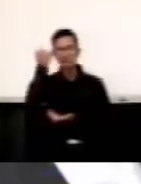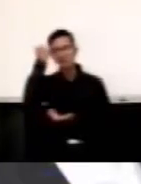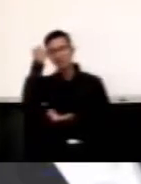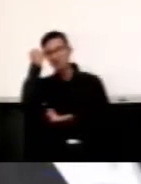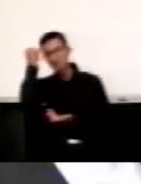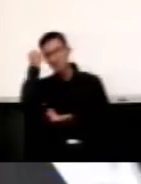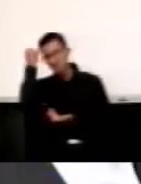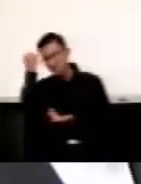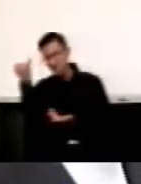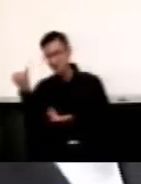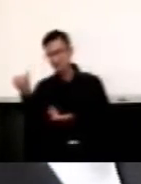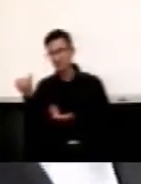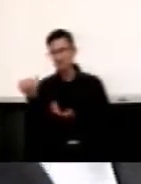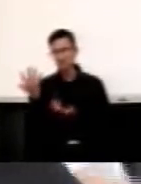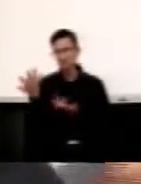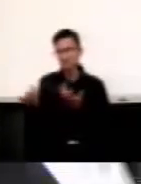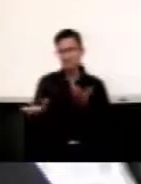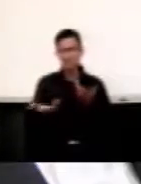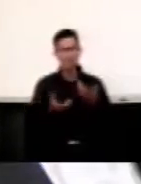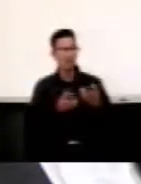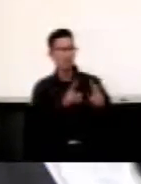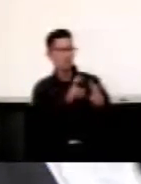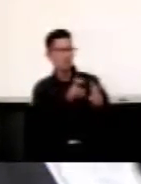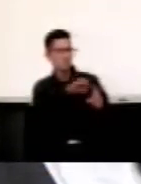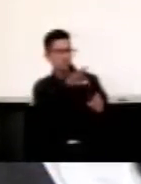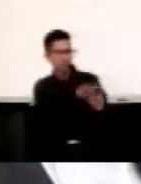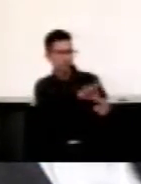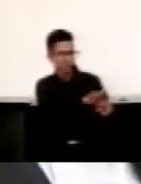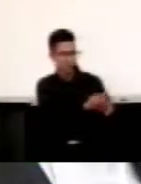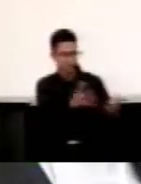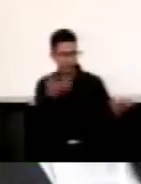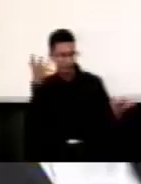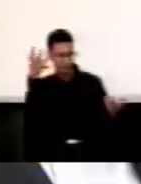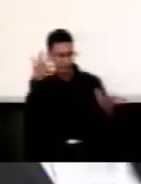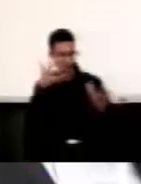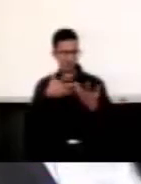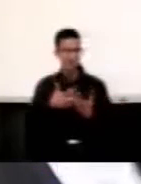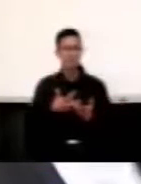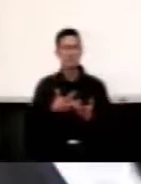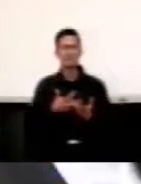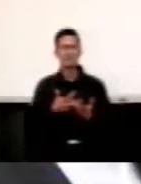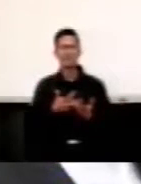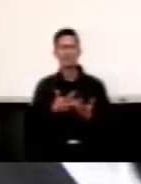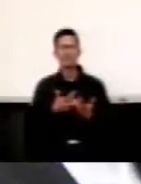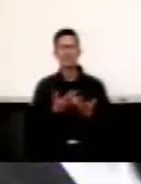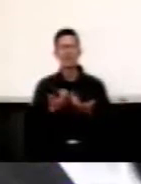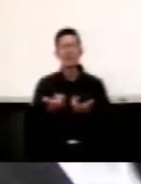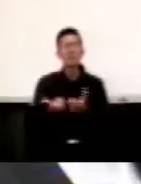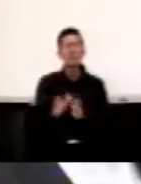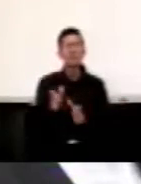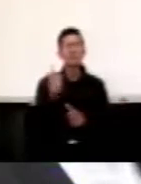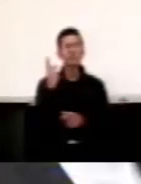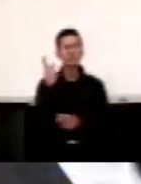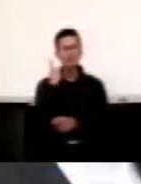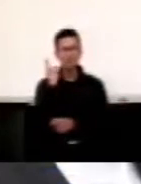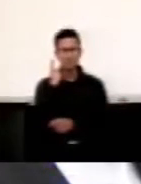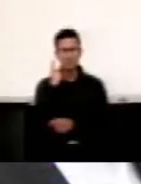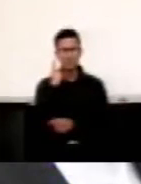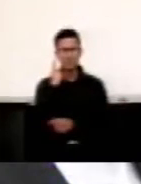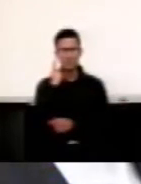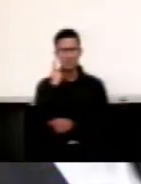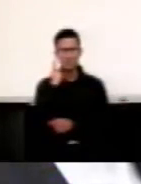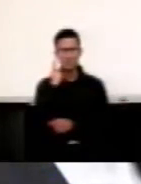rubro electoral, que se vive por parte de los sistemas políticos, de los partidos políticos, corrijo? Y